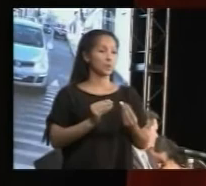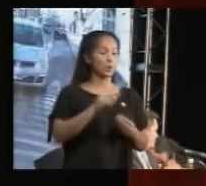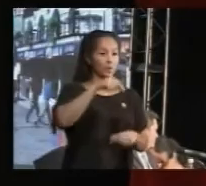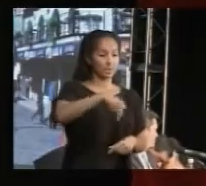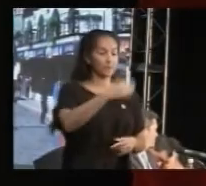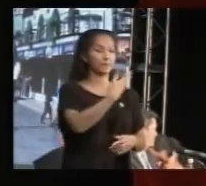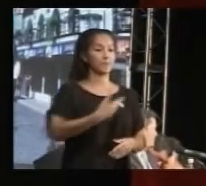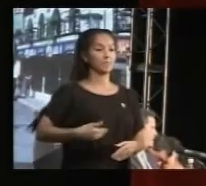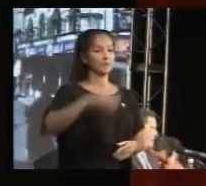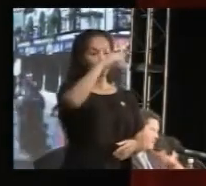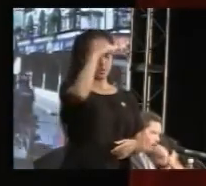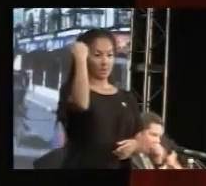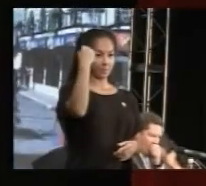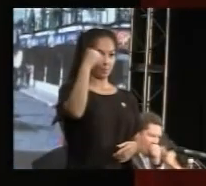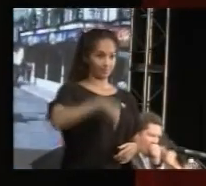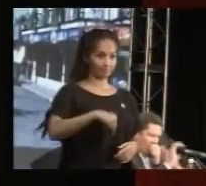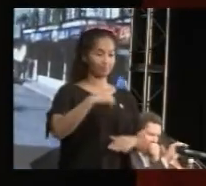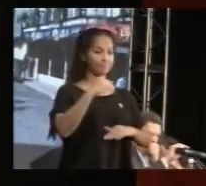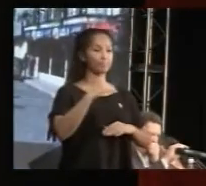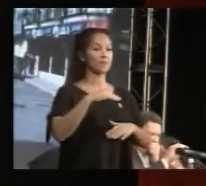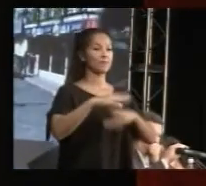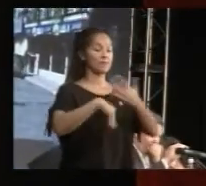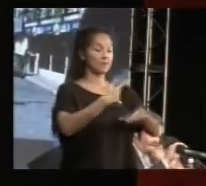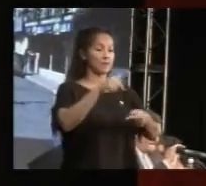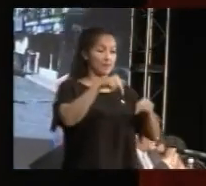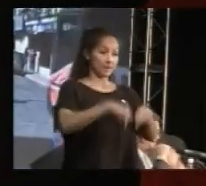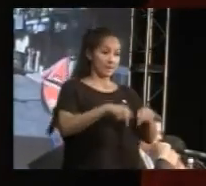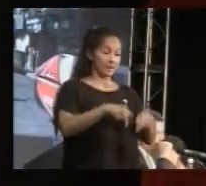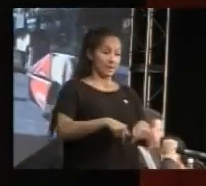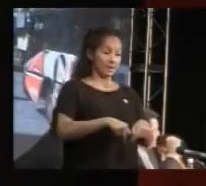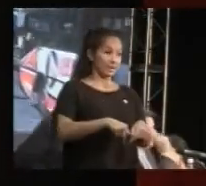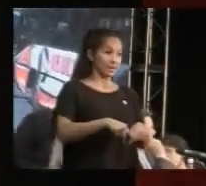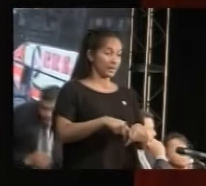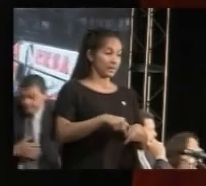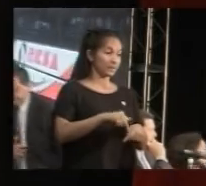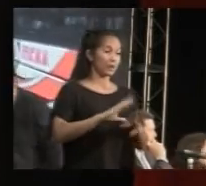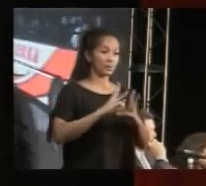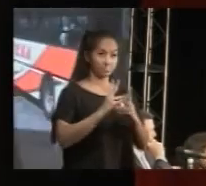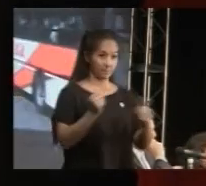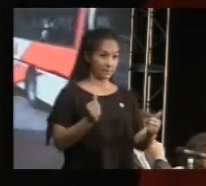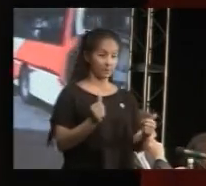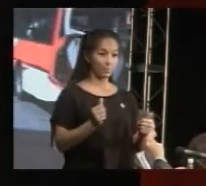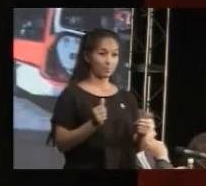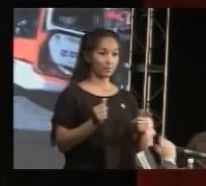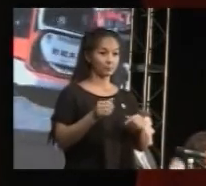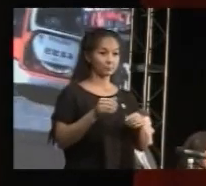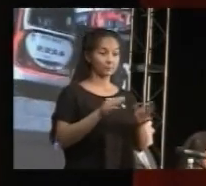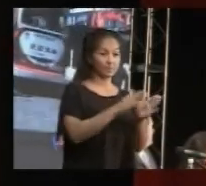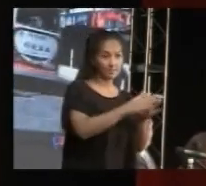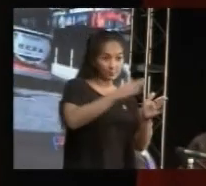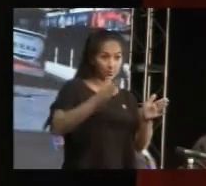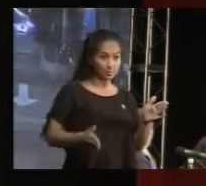Nación. La obra del Centro de Día de Alzheimer está prácticamente finalizada, estamos en la etapa de